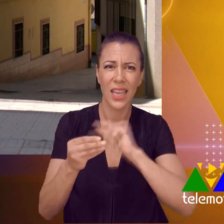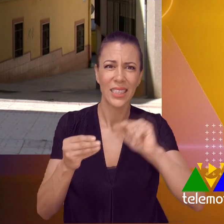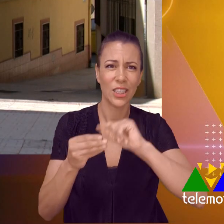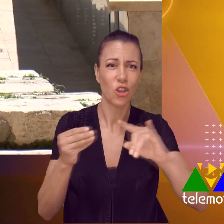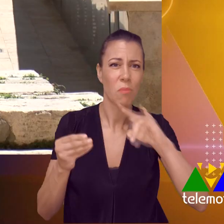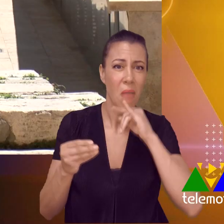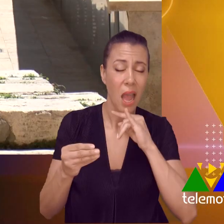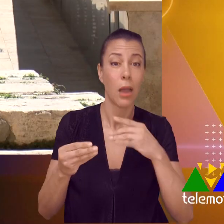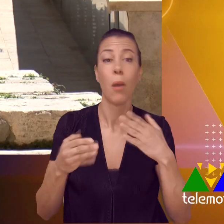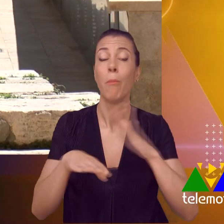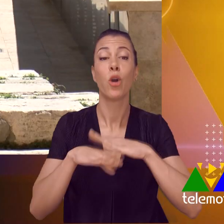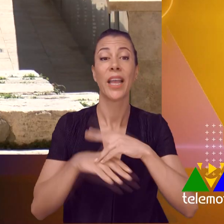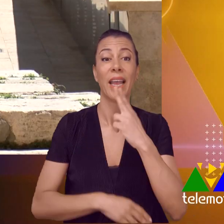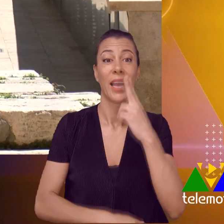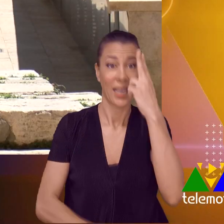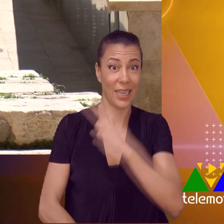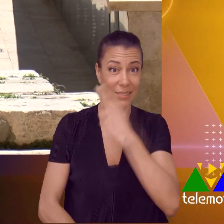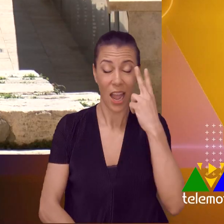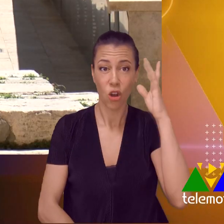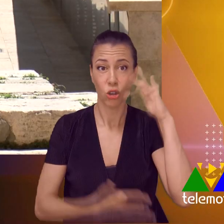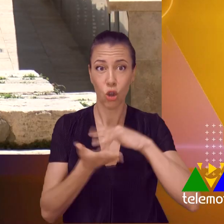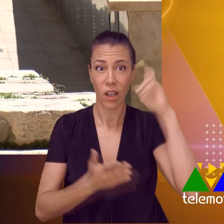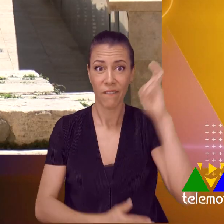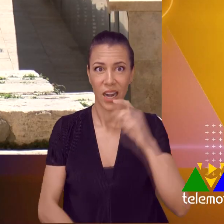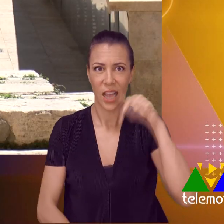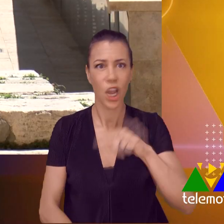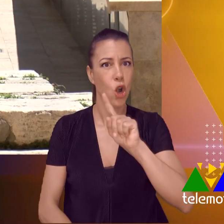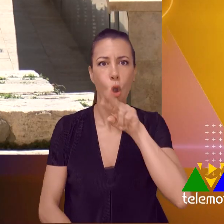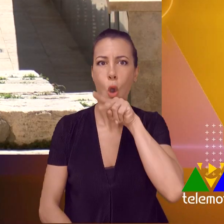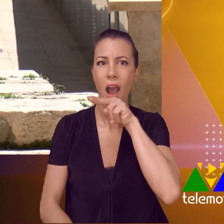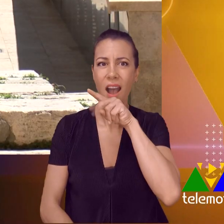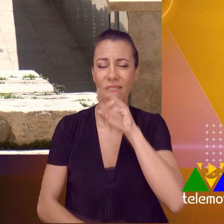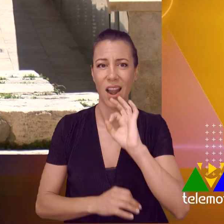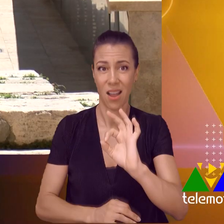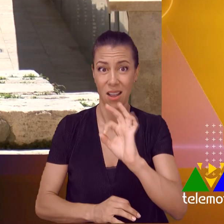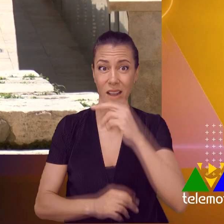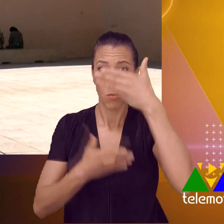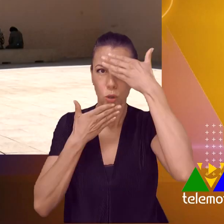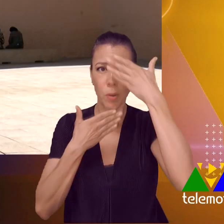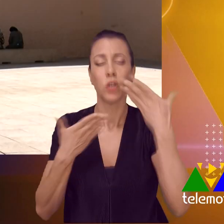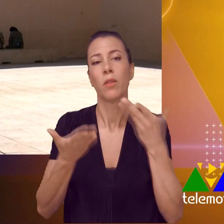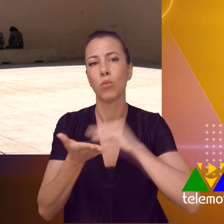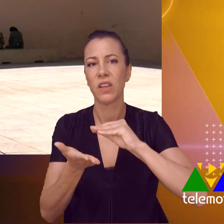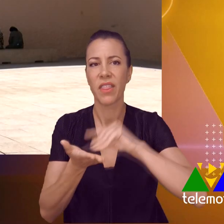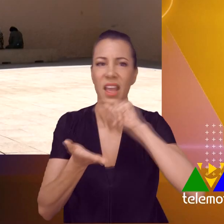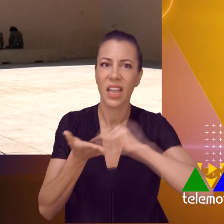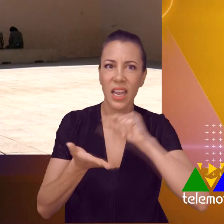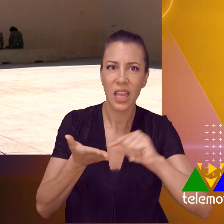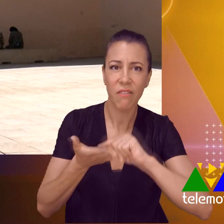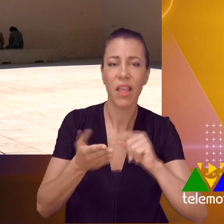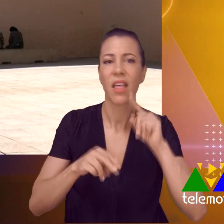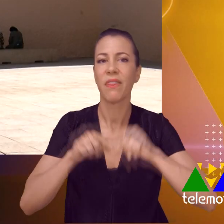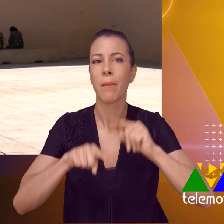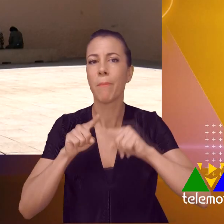Alcíjara. Los cristianos cuando llegan aquí no hablan musulmán, y entonces muchas veces escriben o hablan, le dan nombres en función de